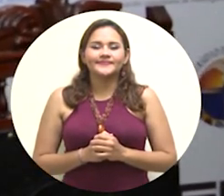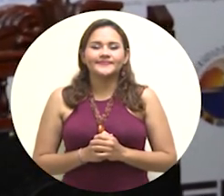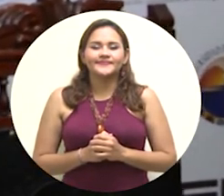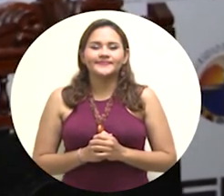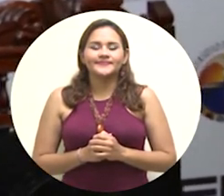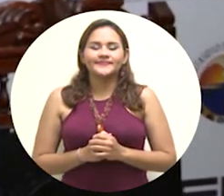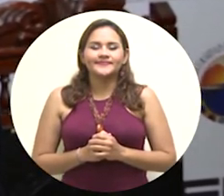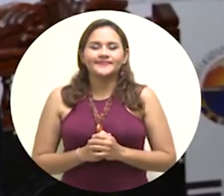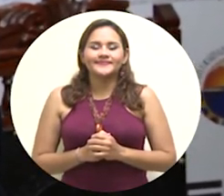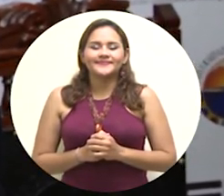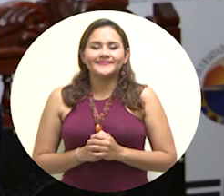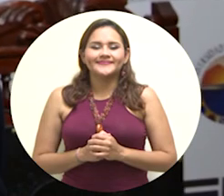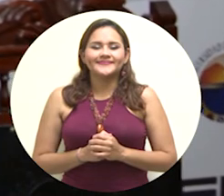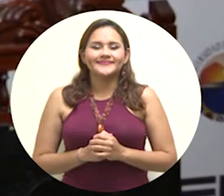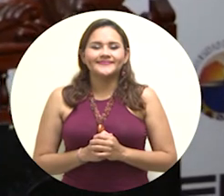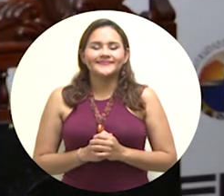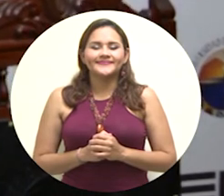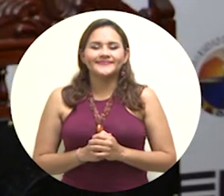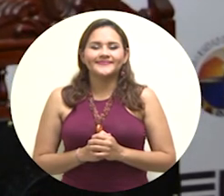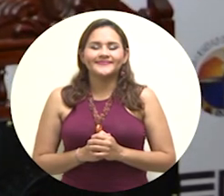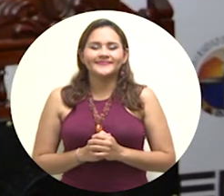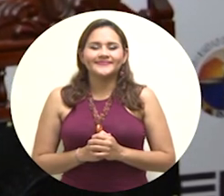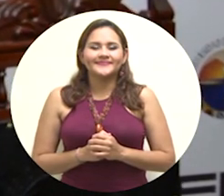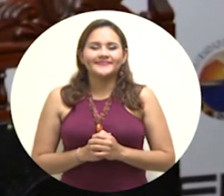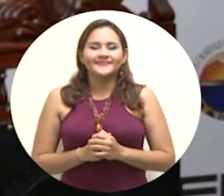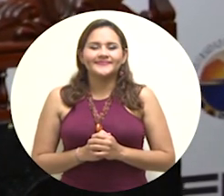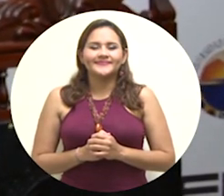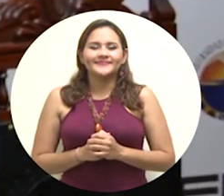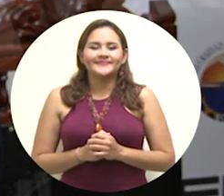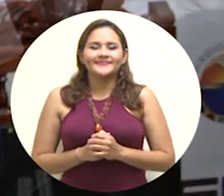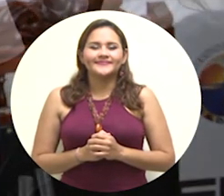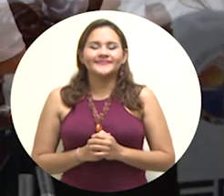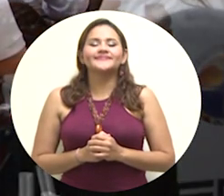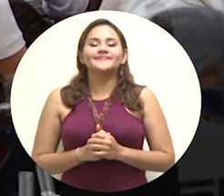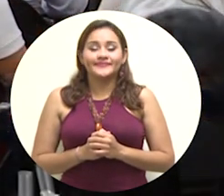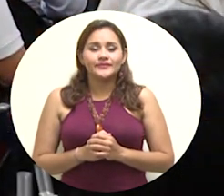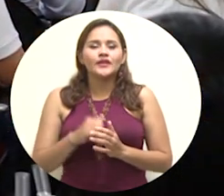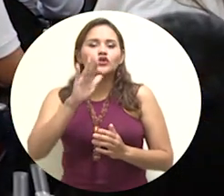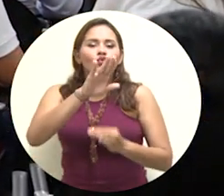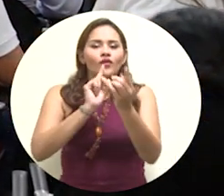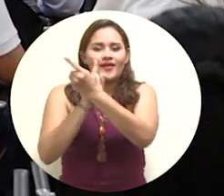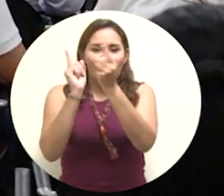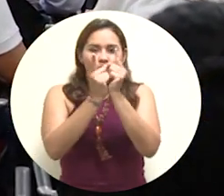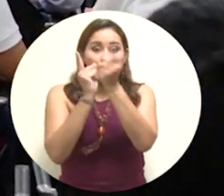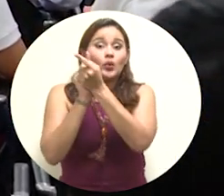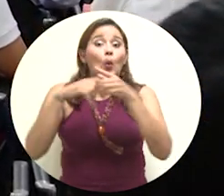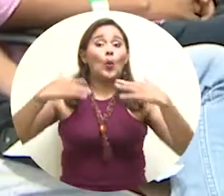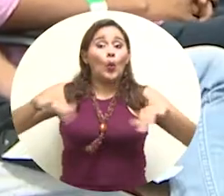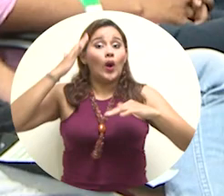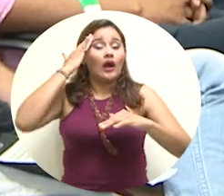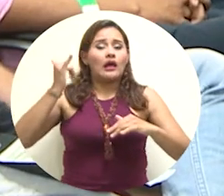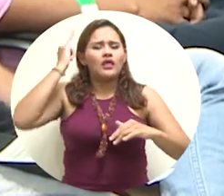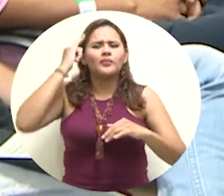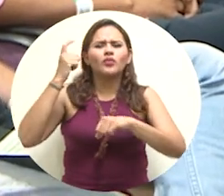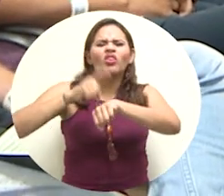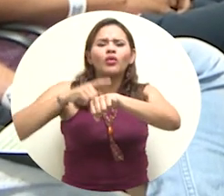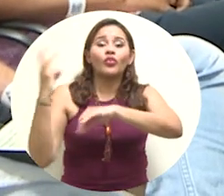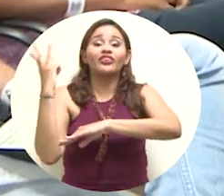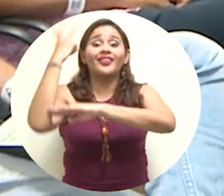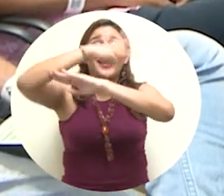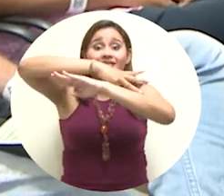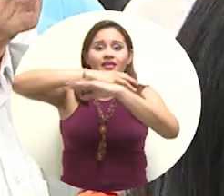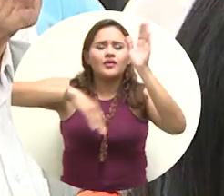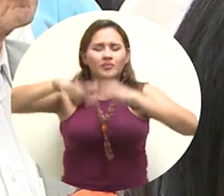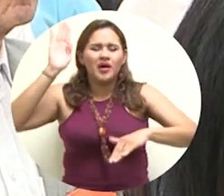Only then farmers can realize the potential of precision agriculture. El encuentro académico, que se extendió por tres días,